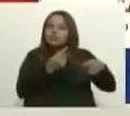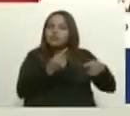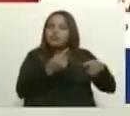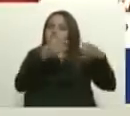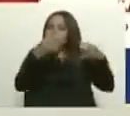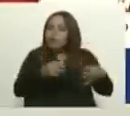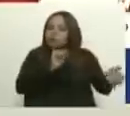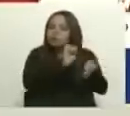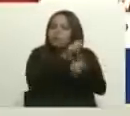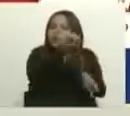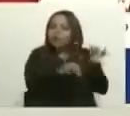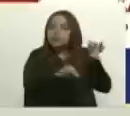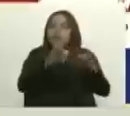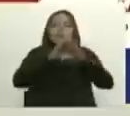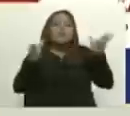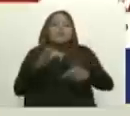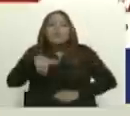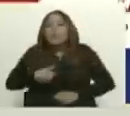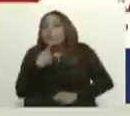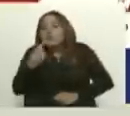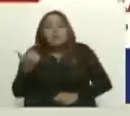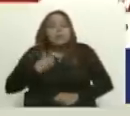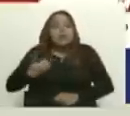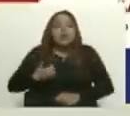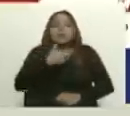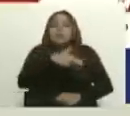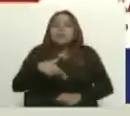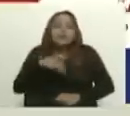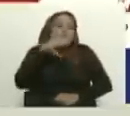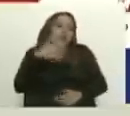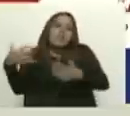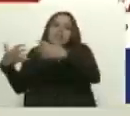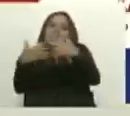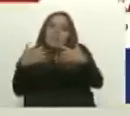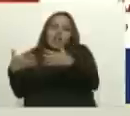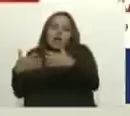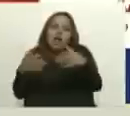Y el mundo puede decir lo que quiera, pero nosotros no vamos a ir a una guerra con